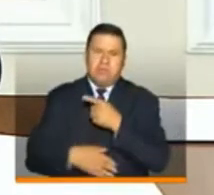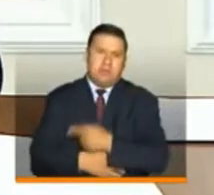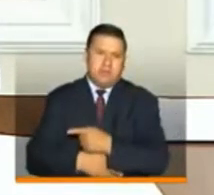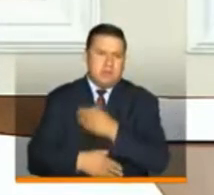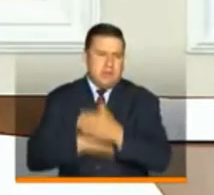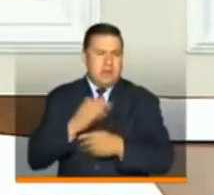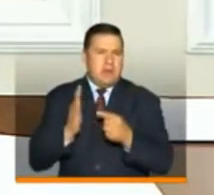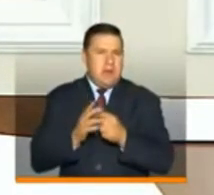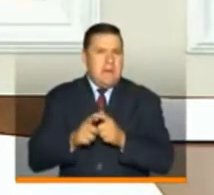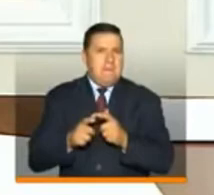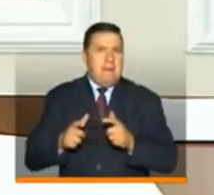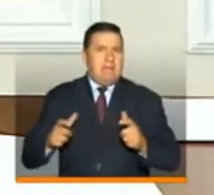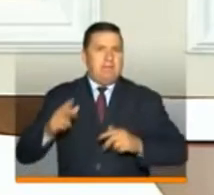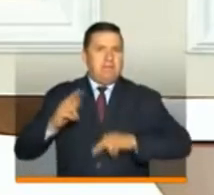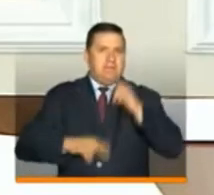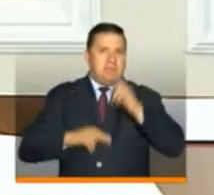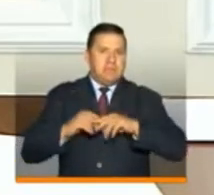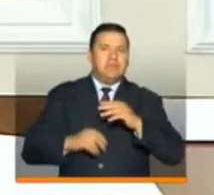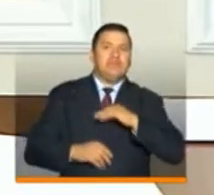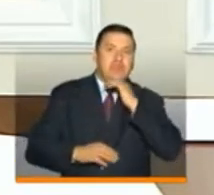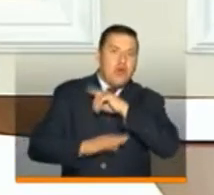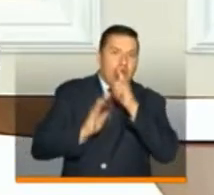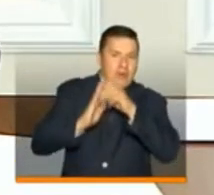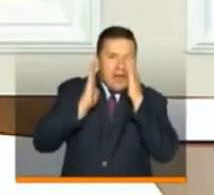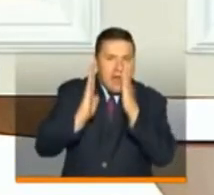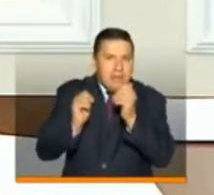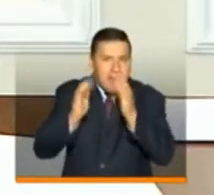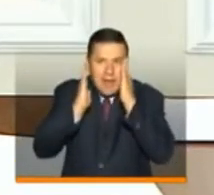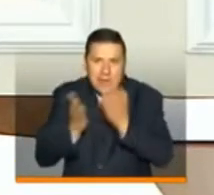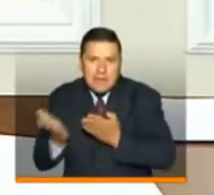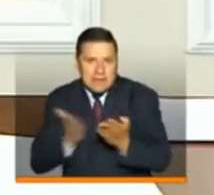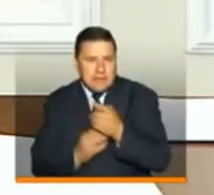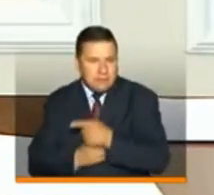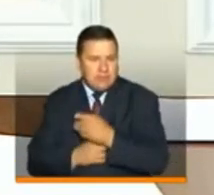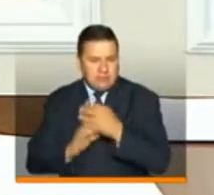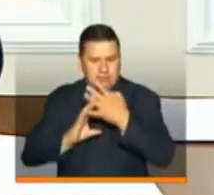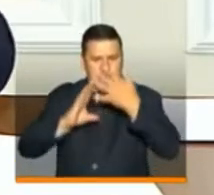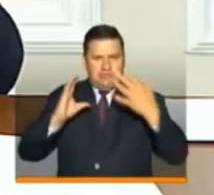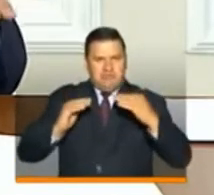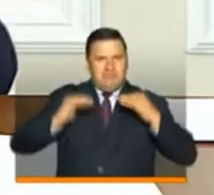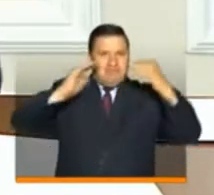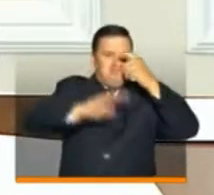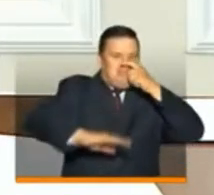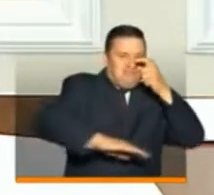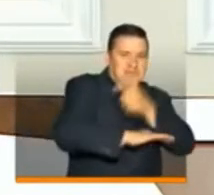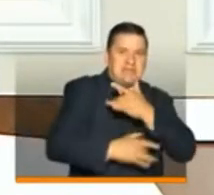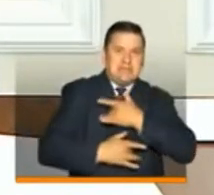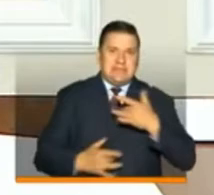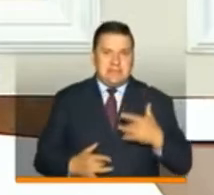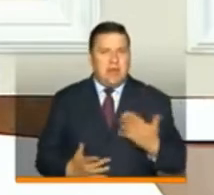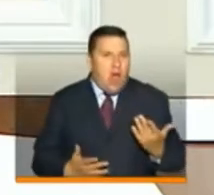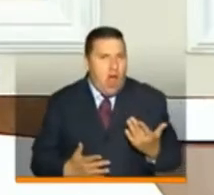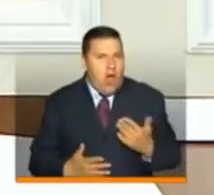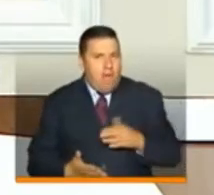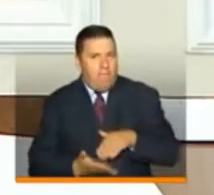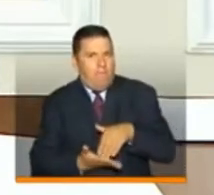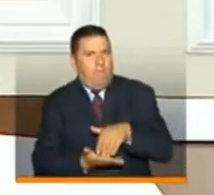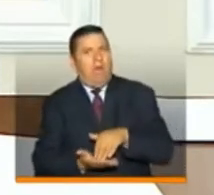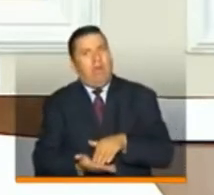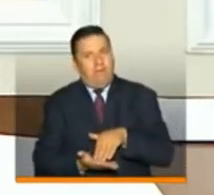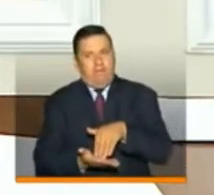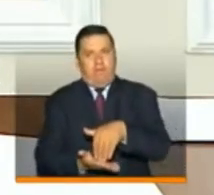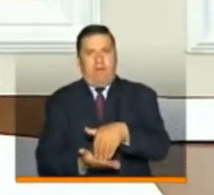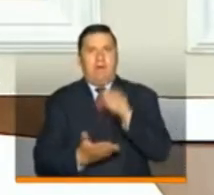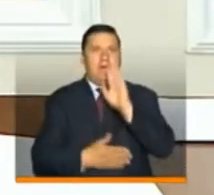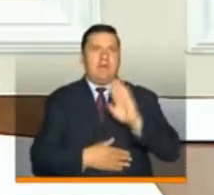este proceso de expansión de capacidad de atención y también cómo se viene vislumbrando el fortalecimiento en el